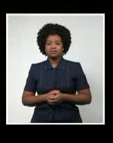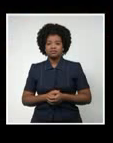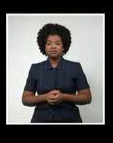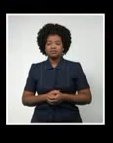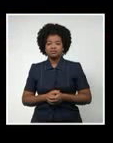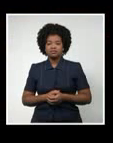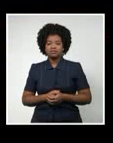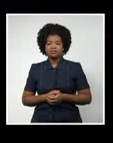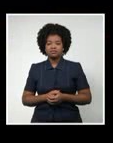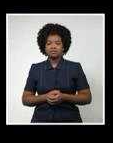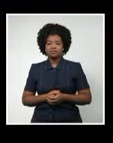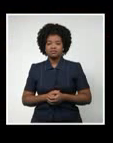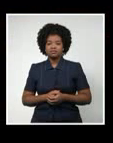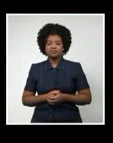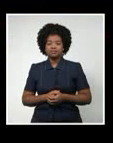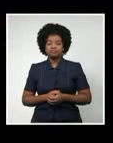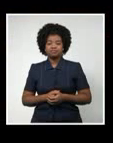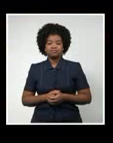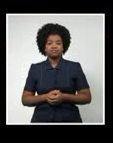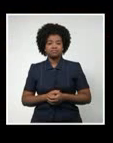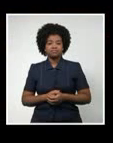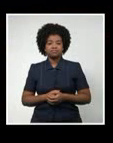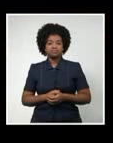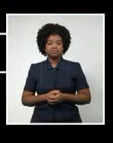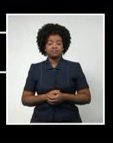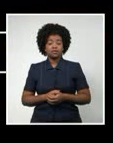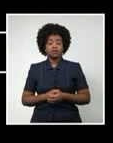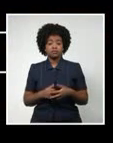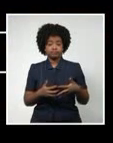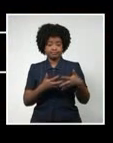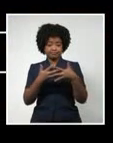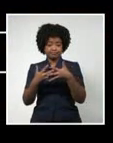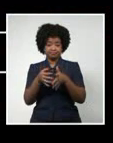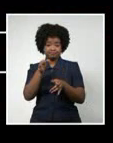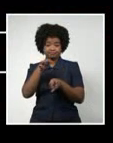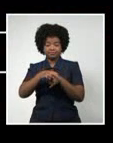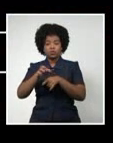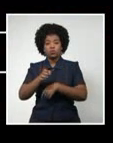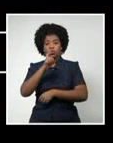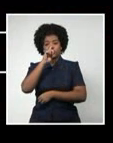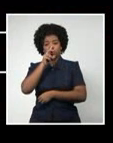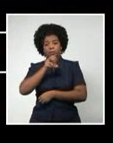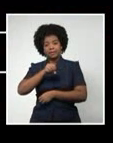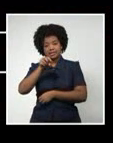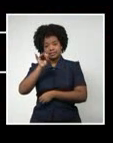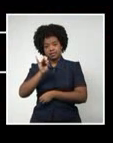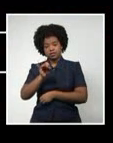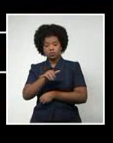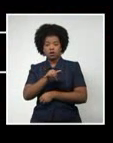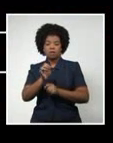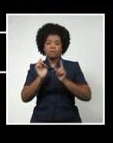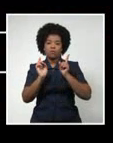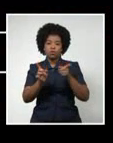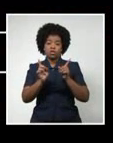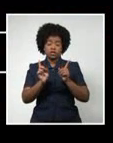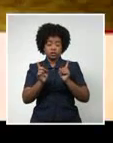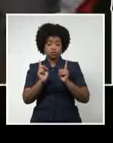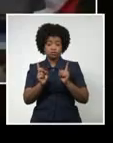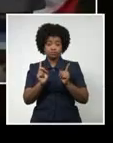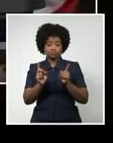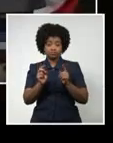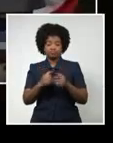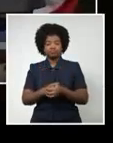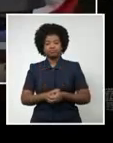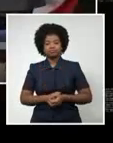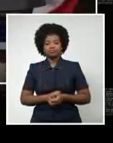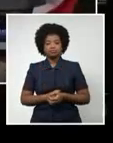a moment. El acto de Miami de junio del 2017 fue un acto político con una alta dosis de